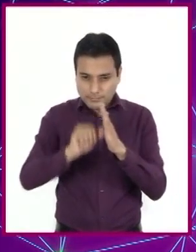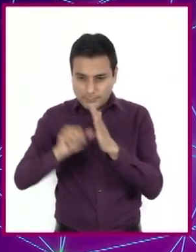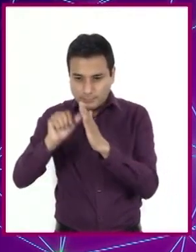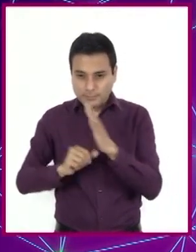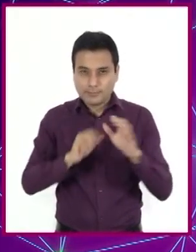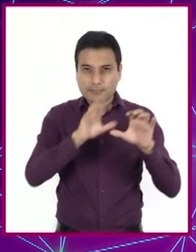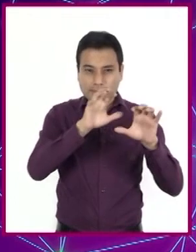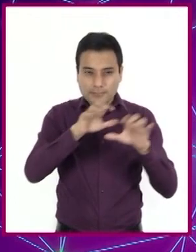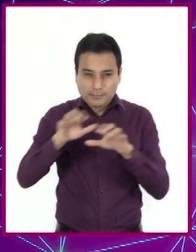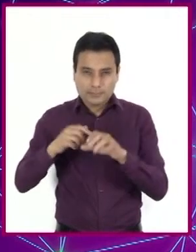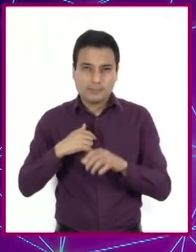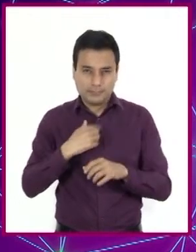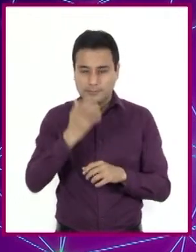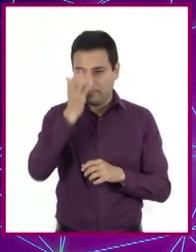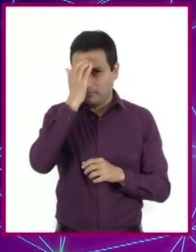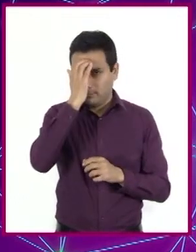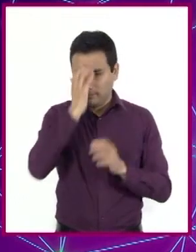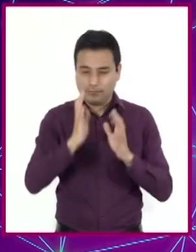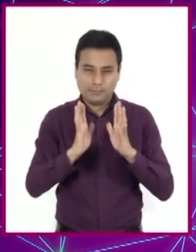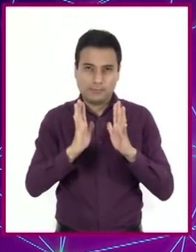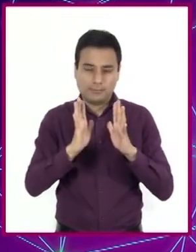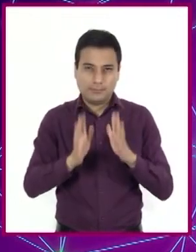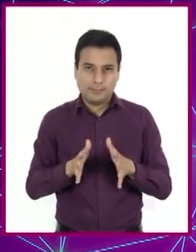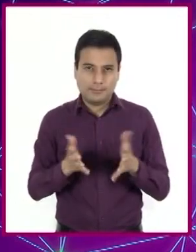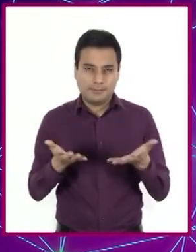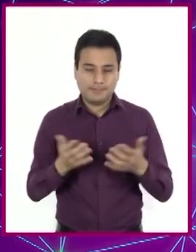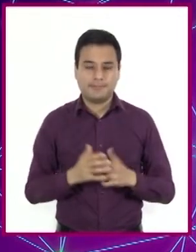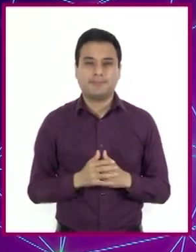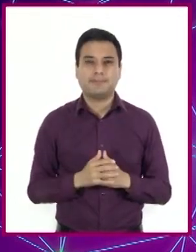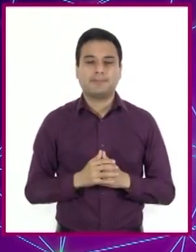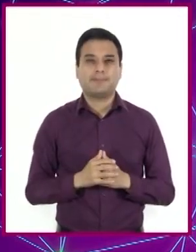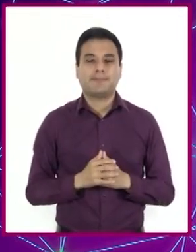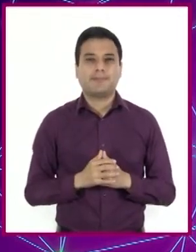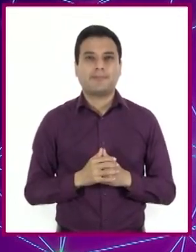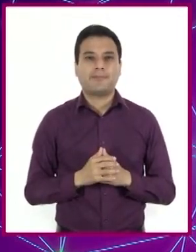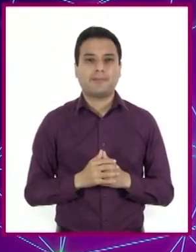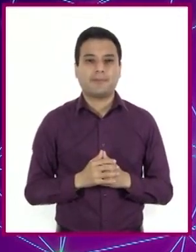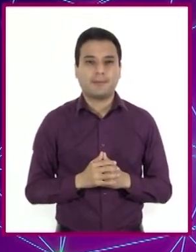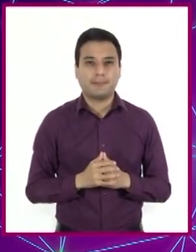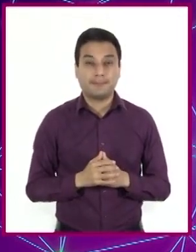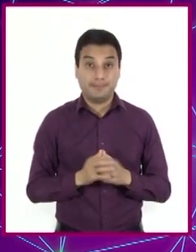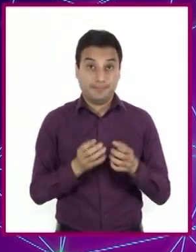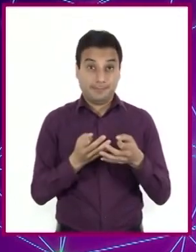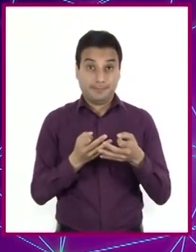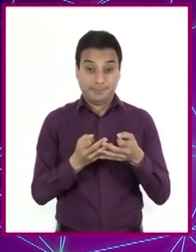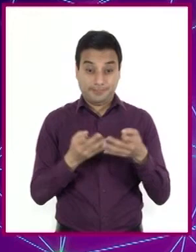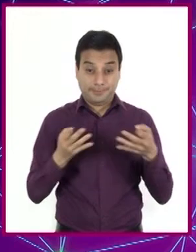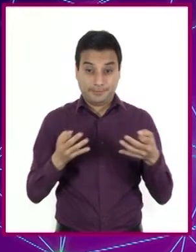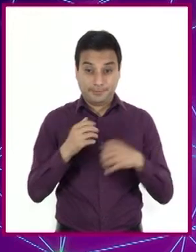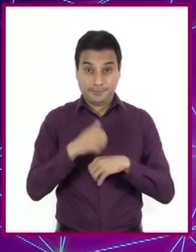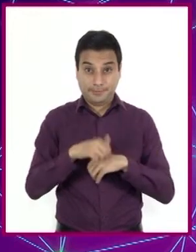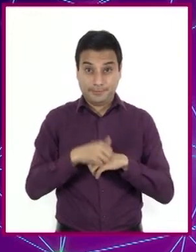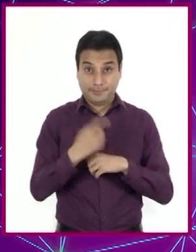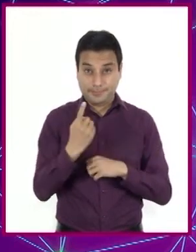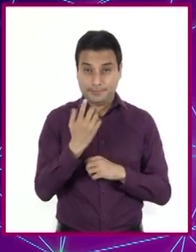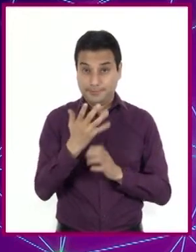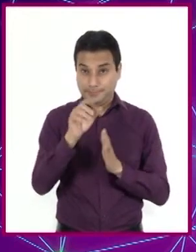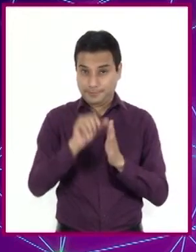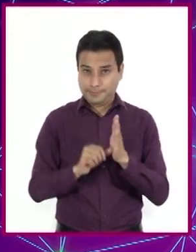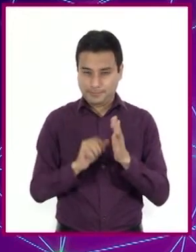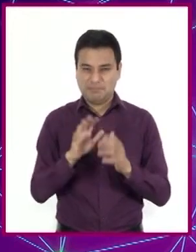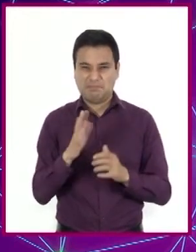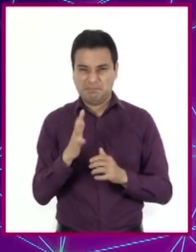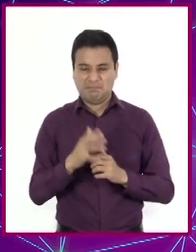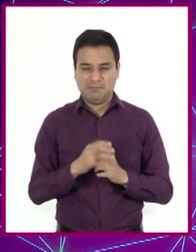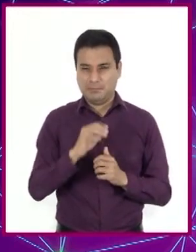en ambos casos para los 5 meses. En el primer terreno, el promedio en 5 meses es